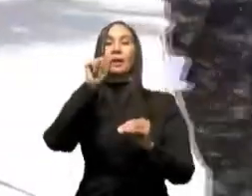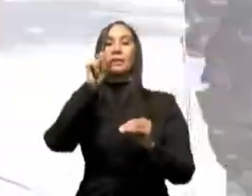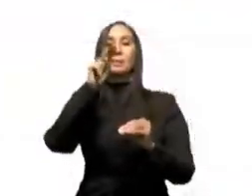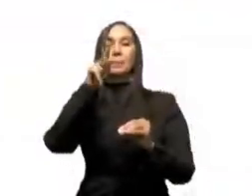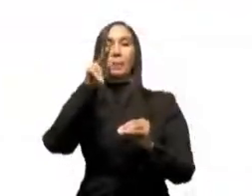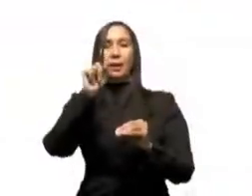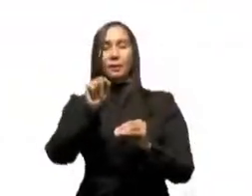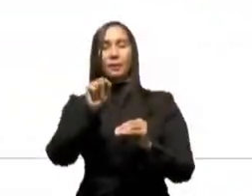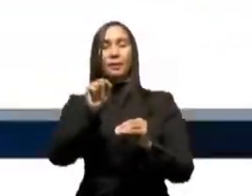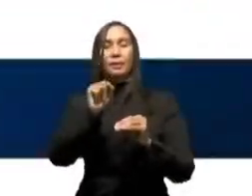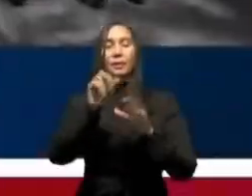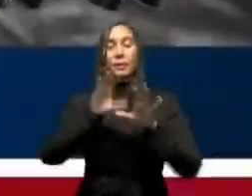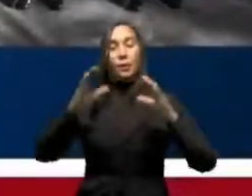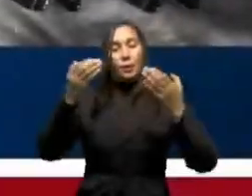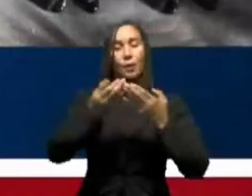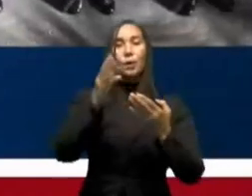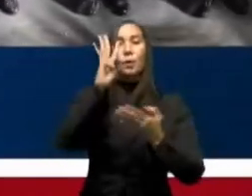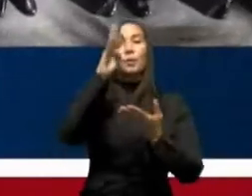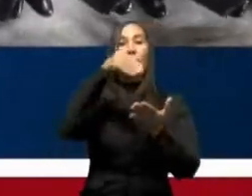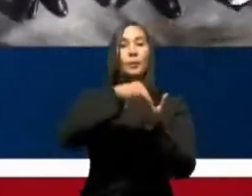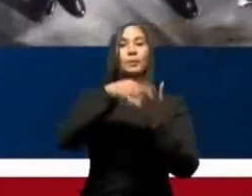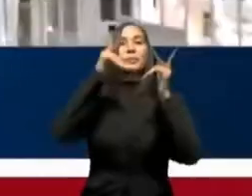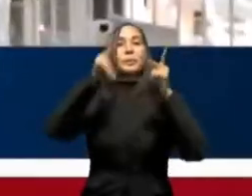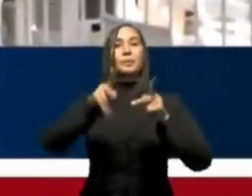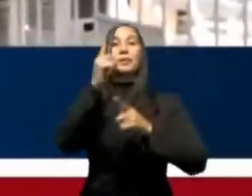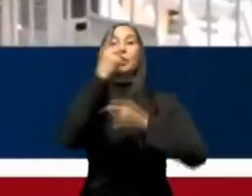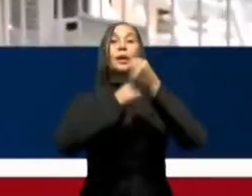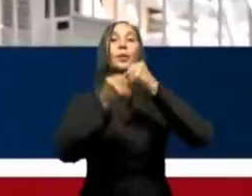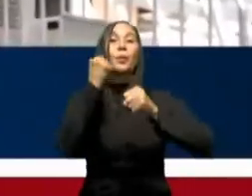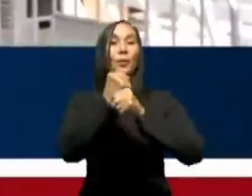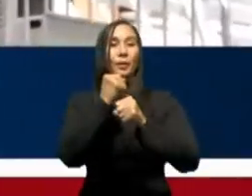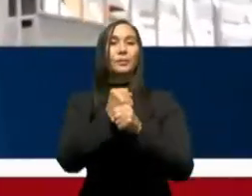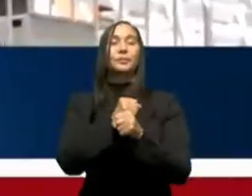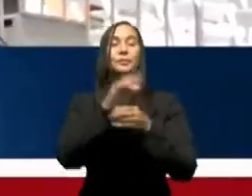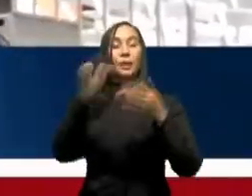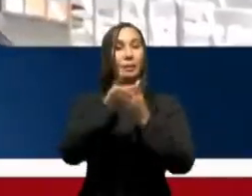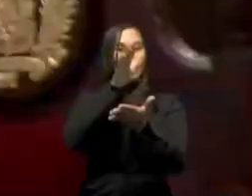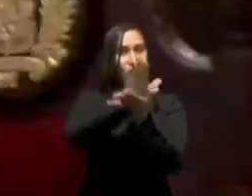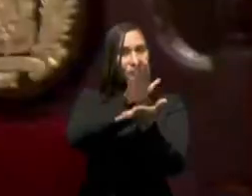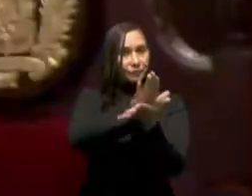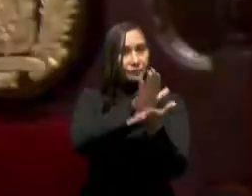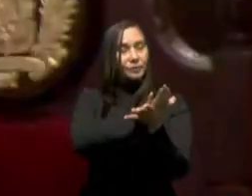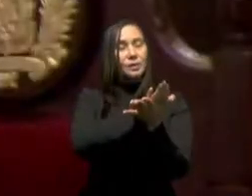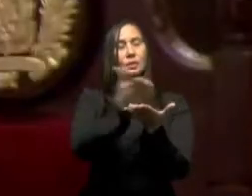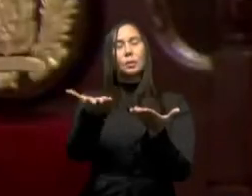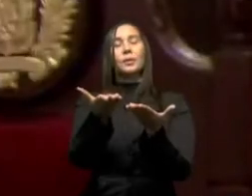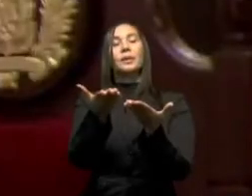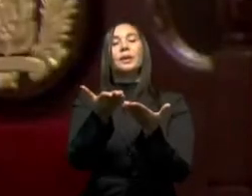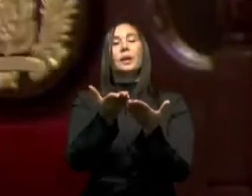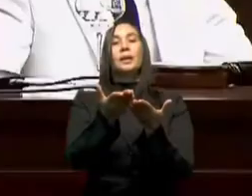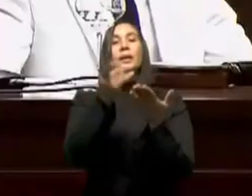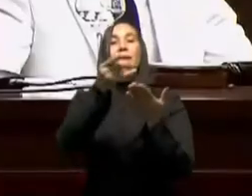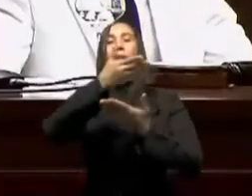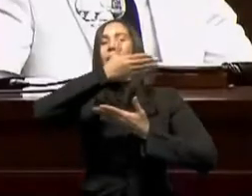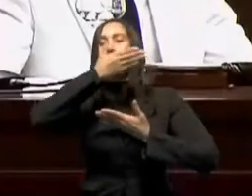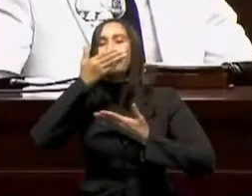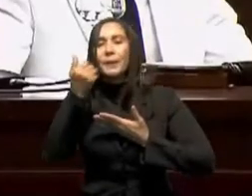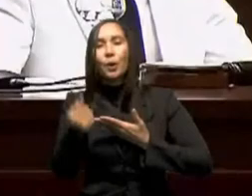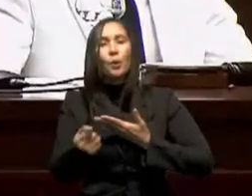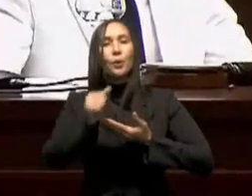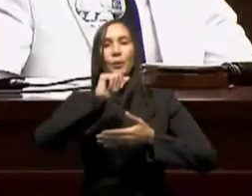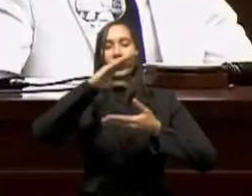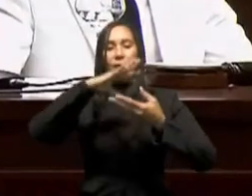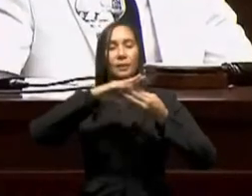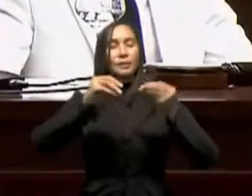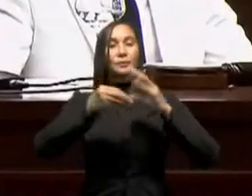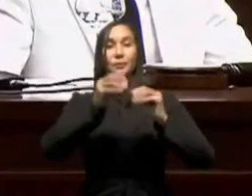con capacidad para preparar 4.000 agentes al año. Esta nueva escuela es sin duda alguna la mejor en la historia